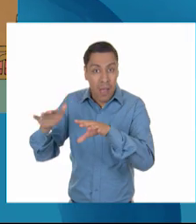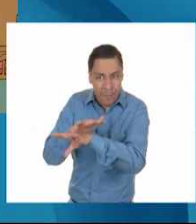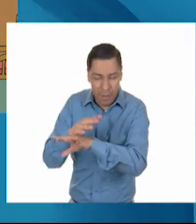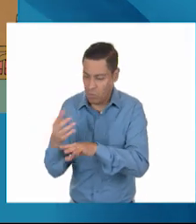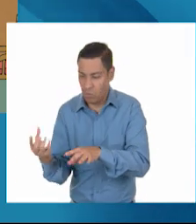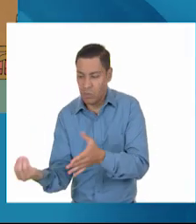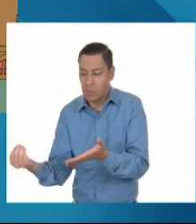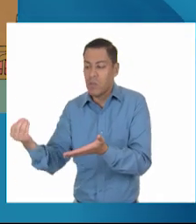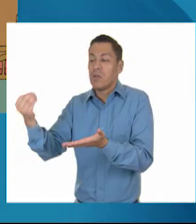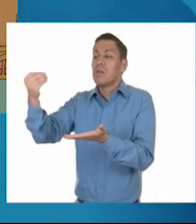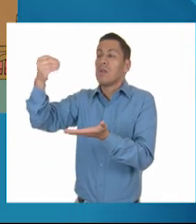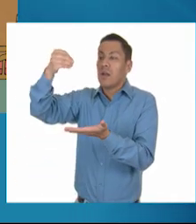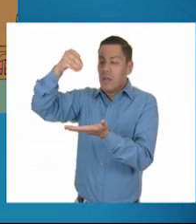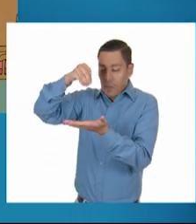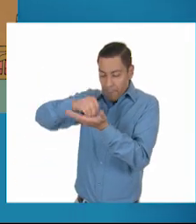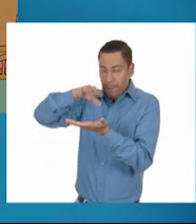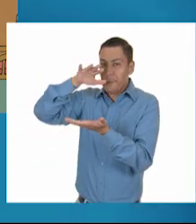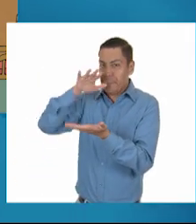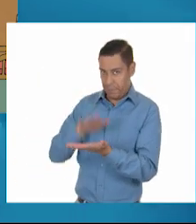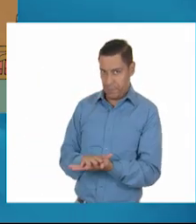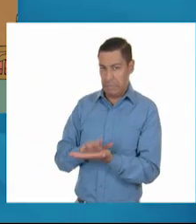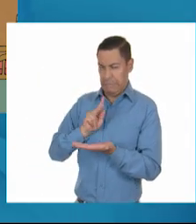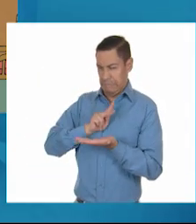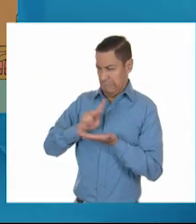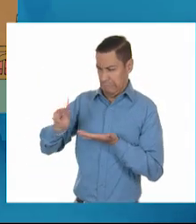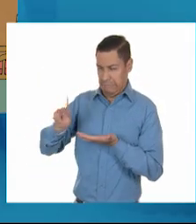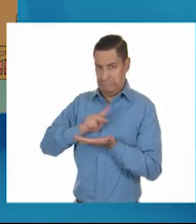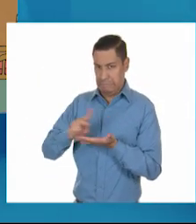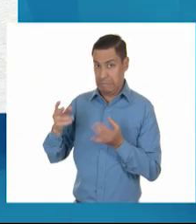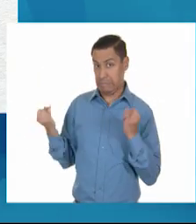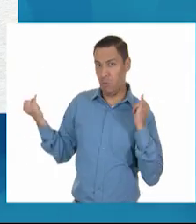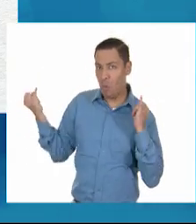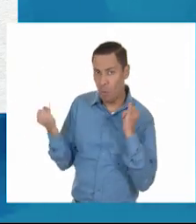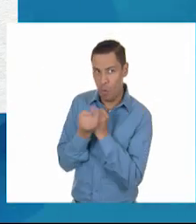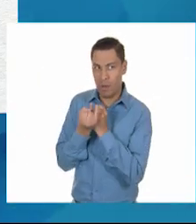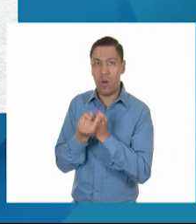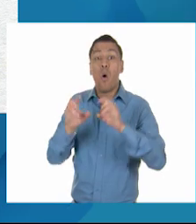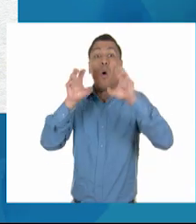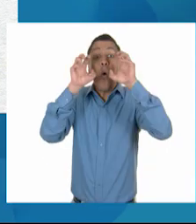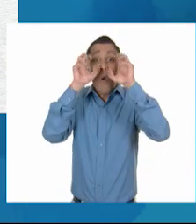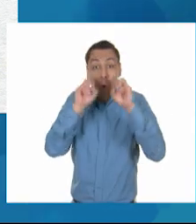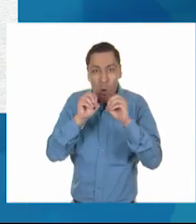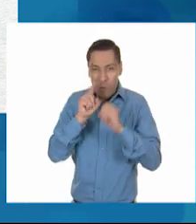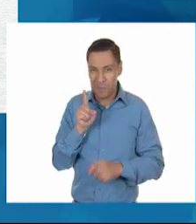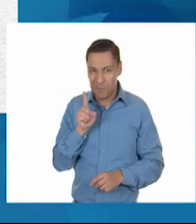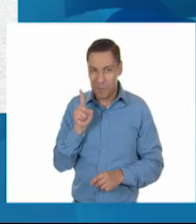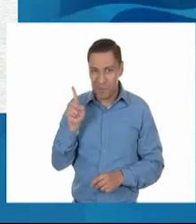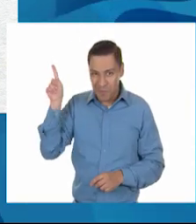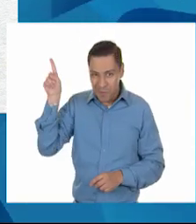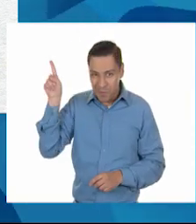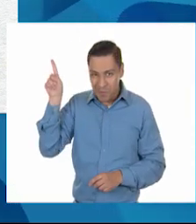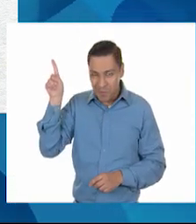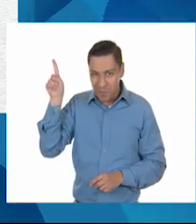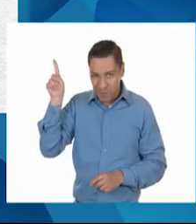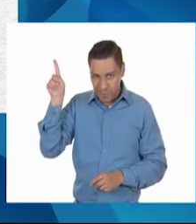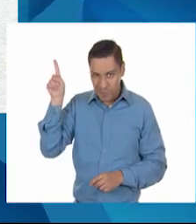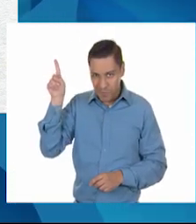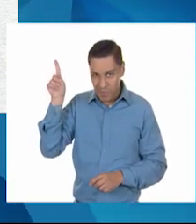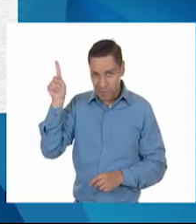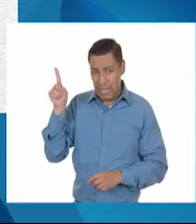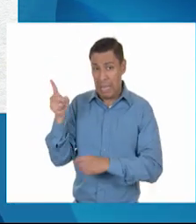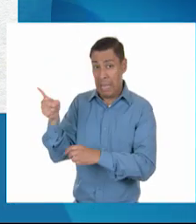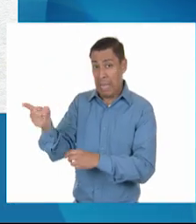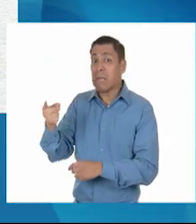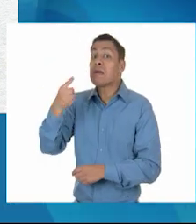a continuar. También puedes redactar el informe de la entrevista usando el discurso indirecto. En este vas a redactar en tercera